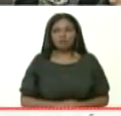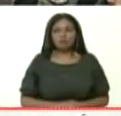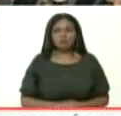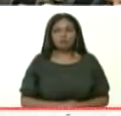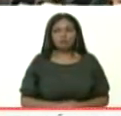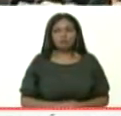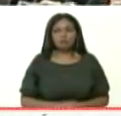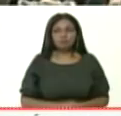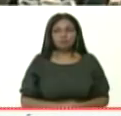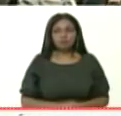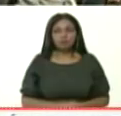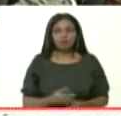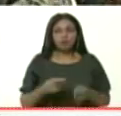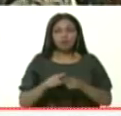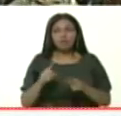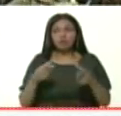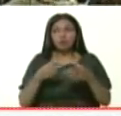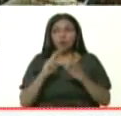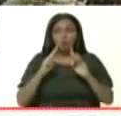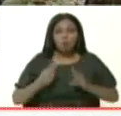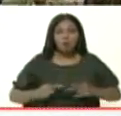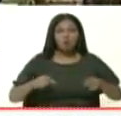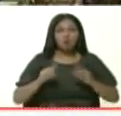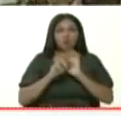defensores de derechos humanos.